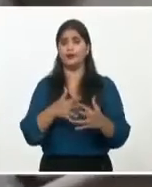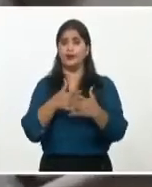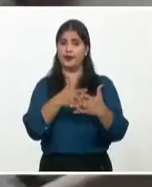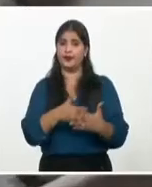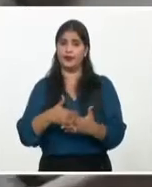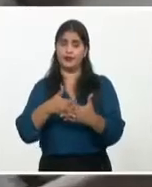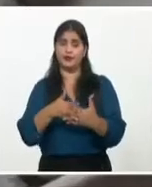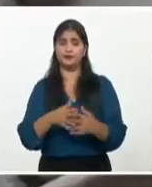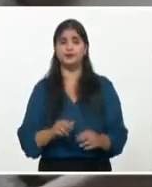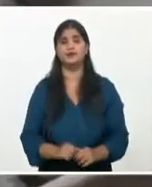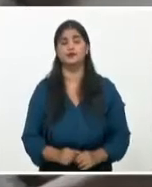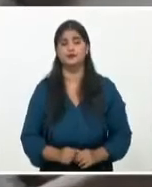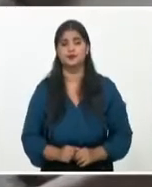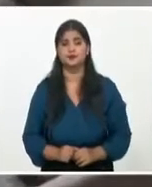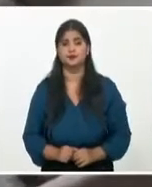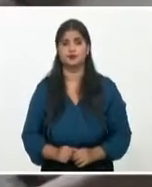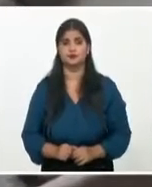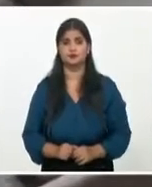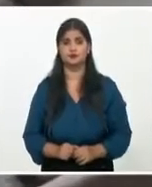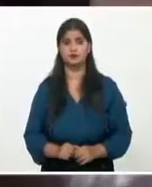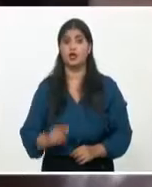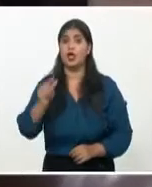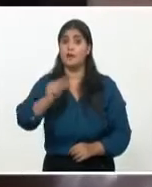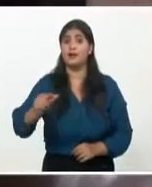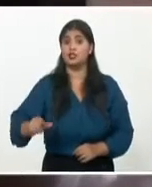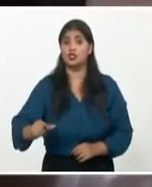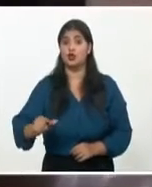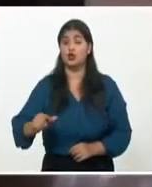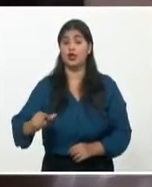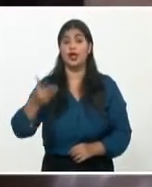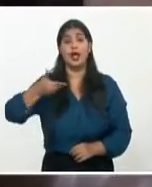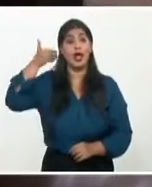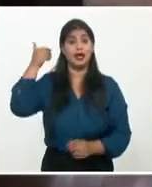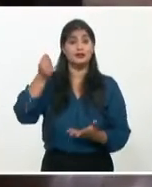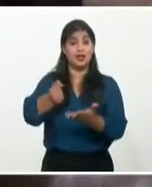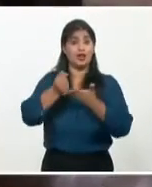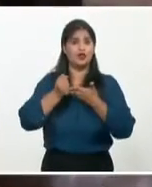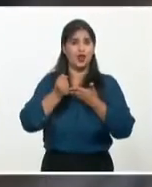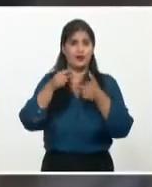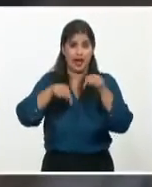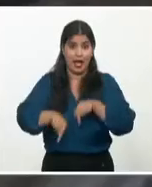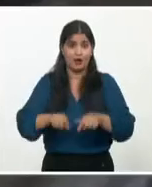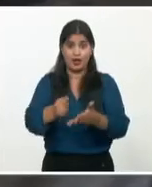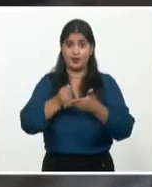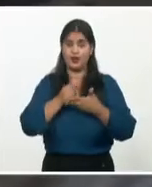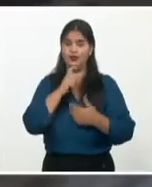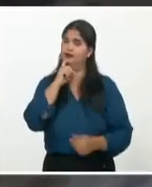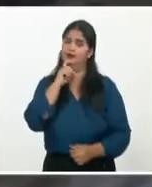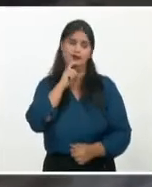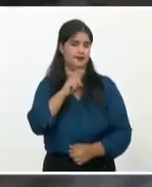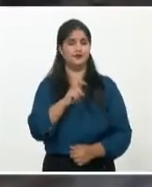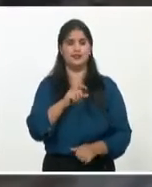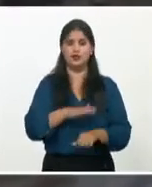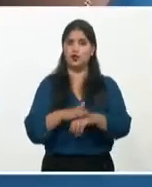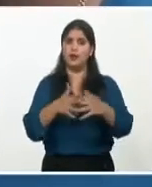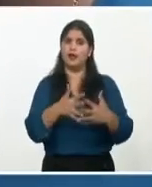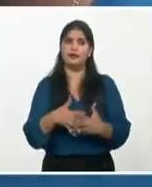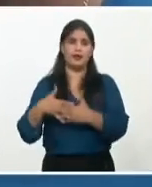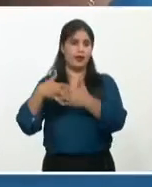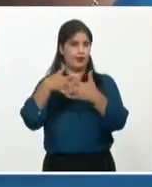los concedían ya no lo pueden hacer, porque Estados Unidos se los impide. Entonces, es aquí que nosotros hemos tenido